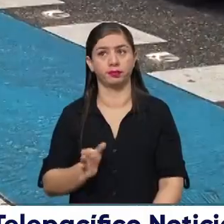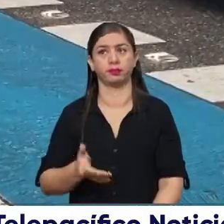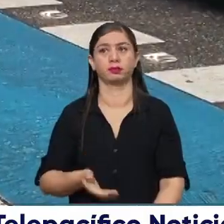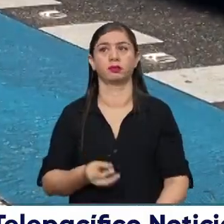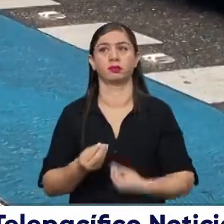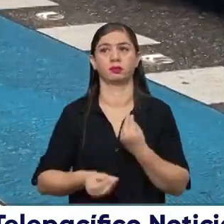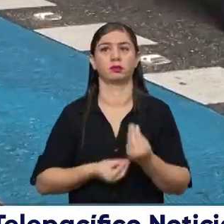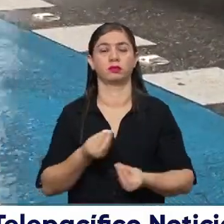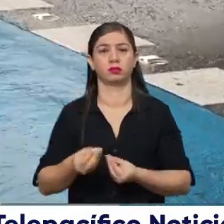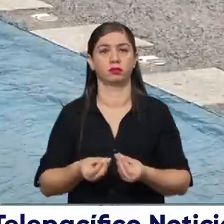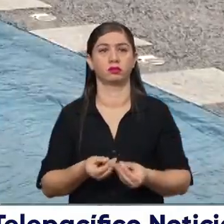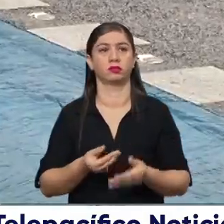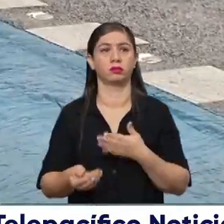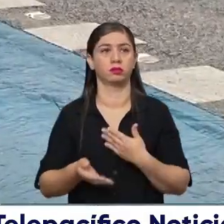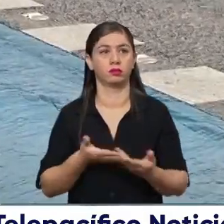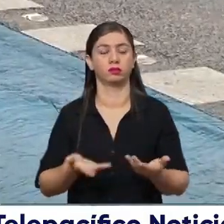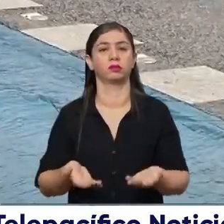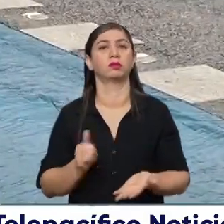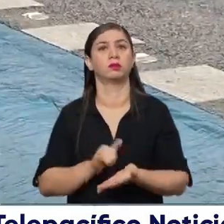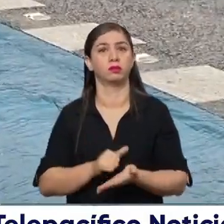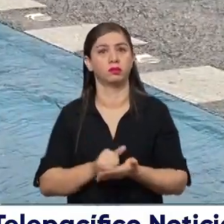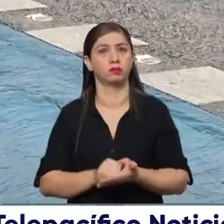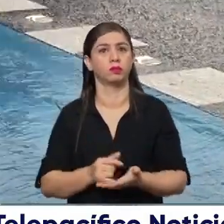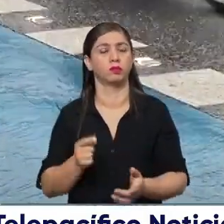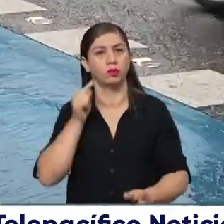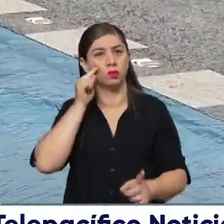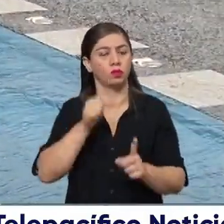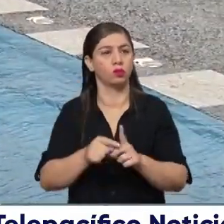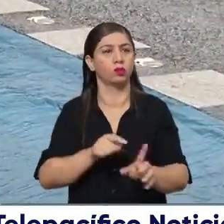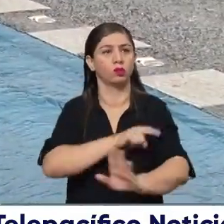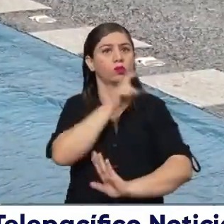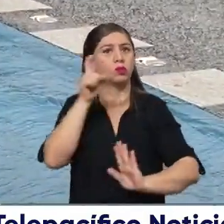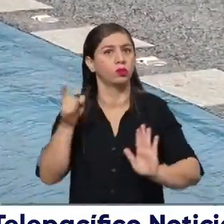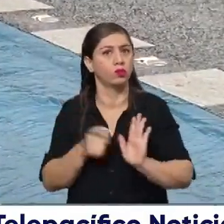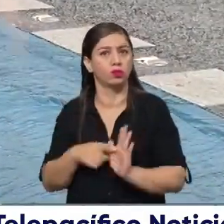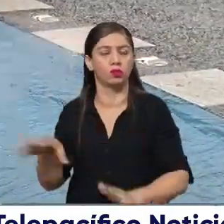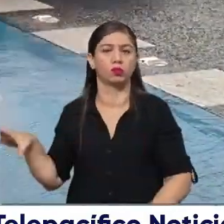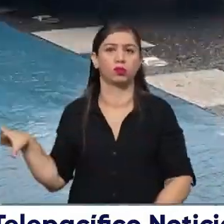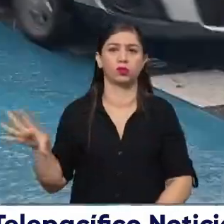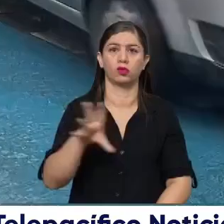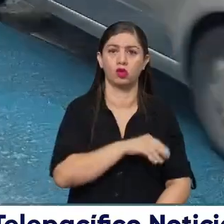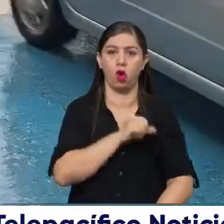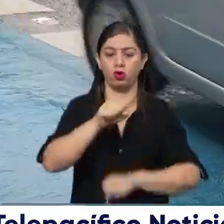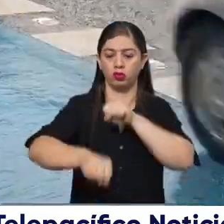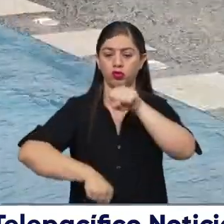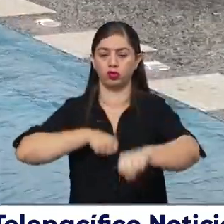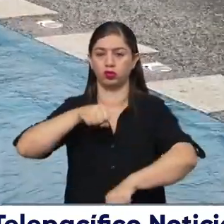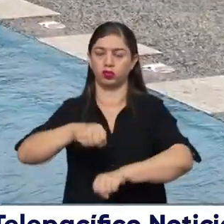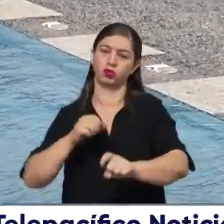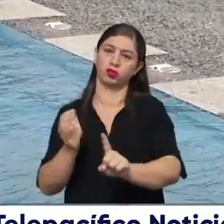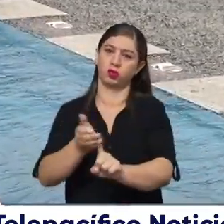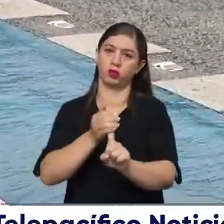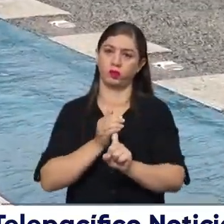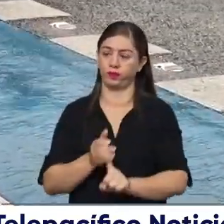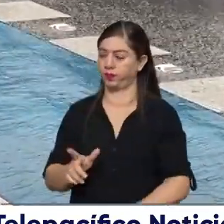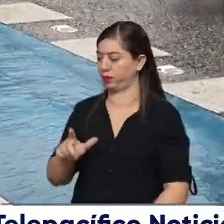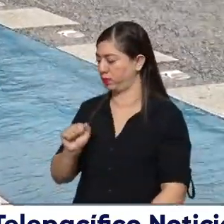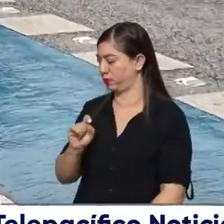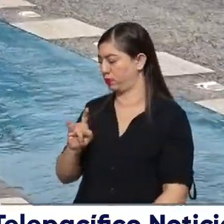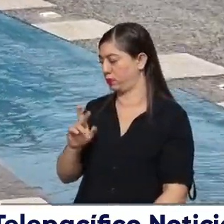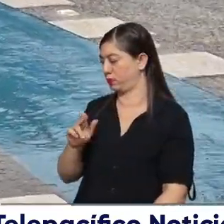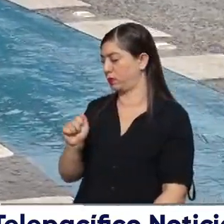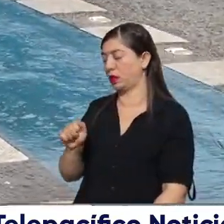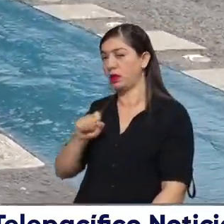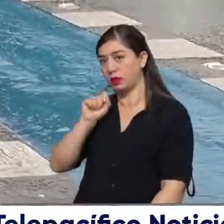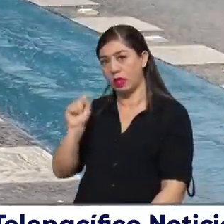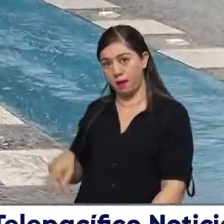única manera de movilizarse entonces lo hacemos por la integridad de todos de todos los ciclistas urbanos y ahora usted inclusive en los